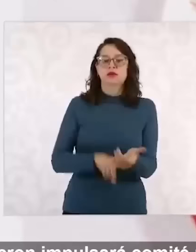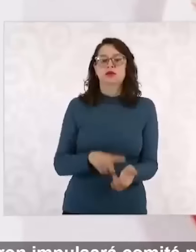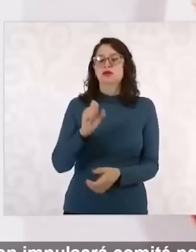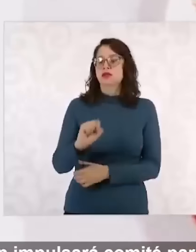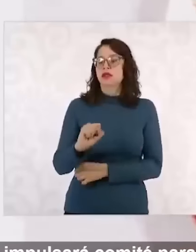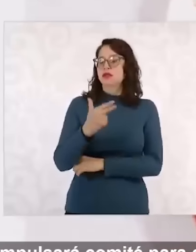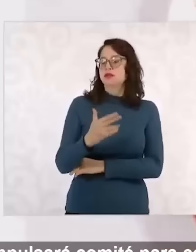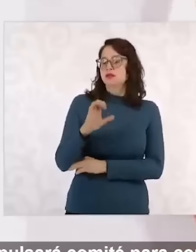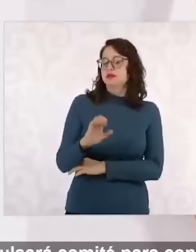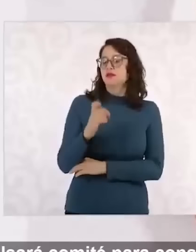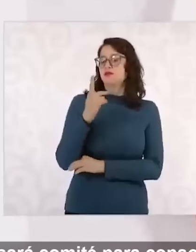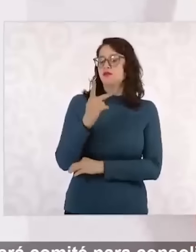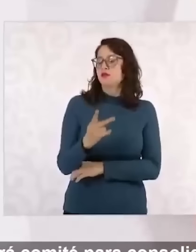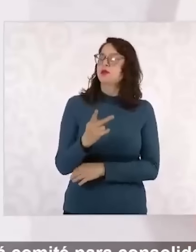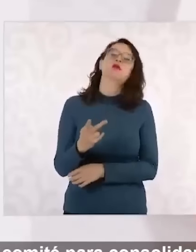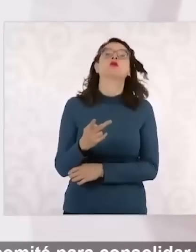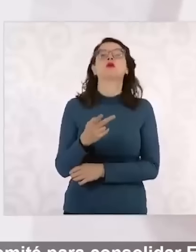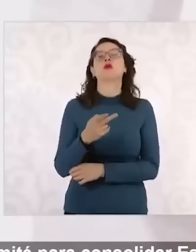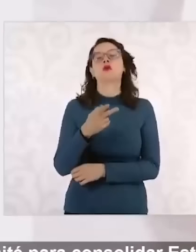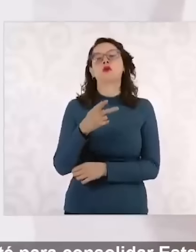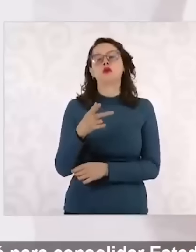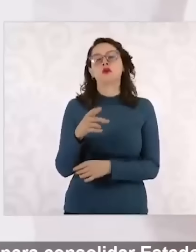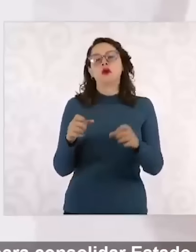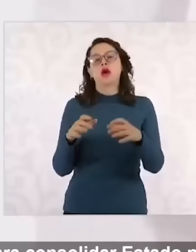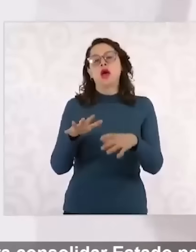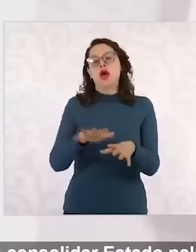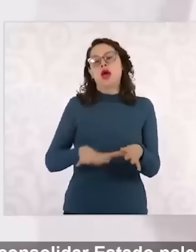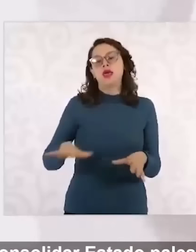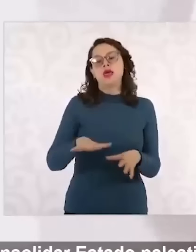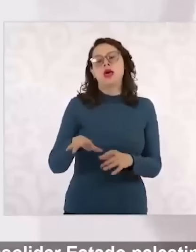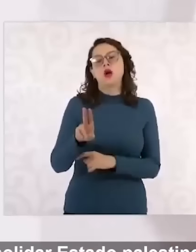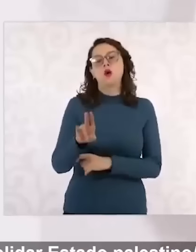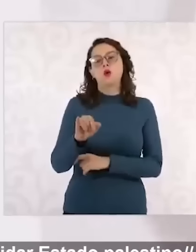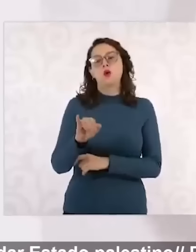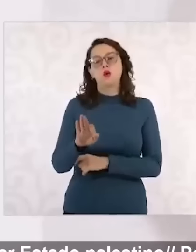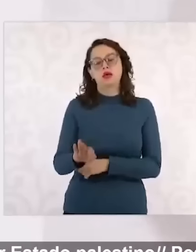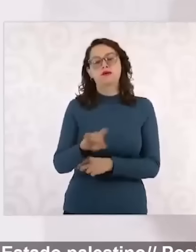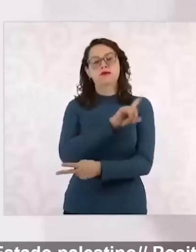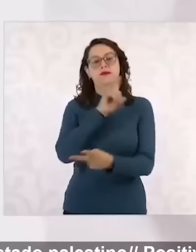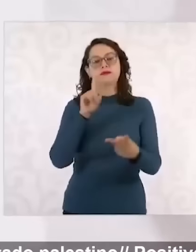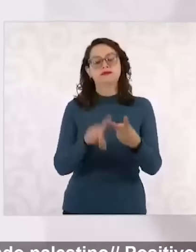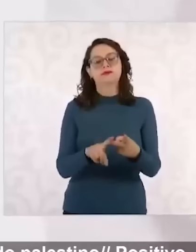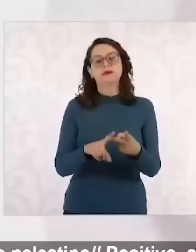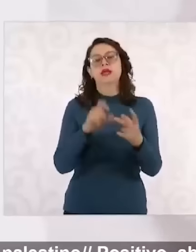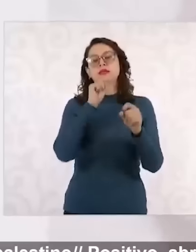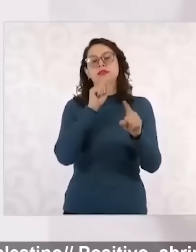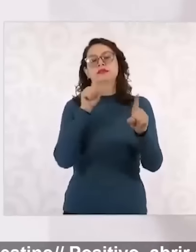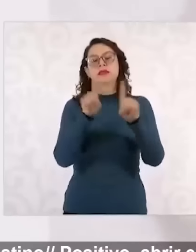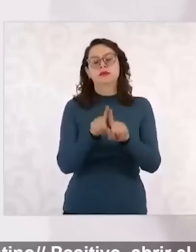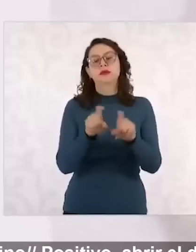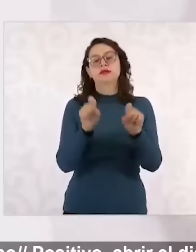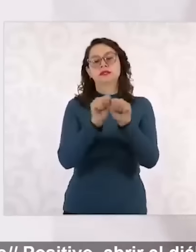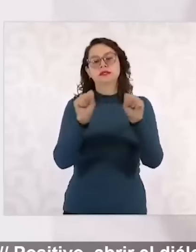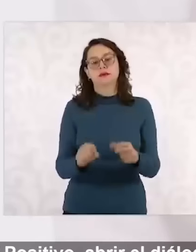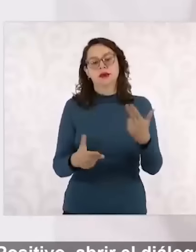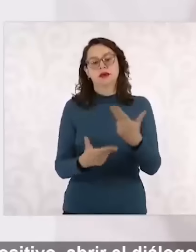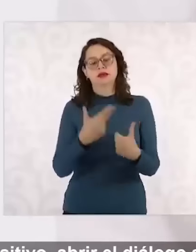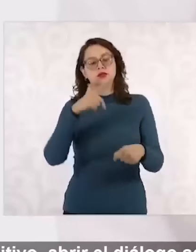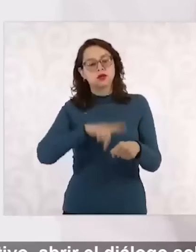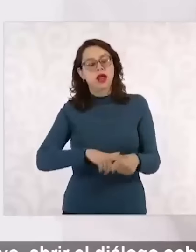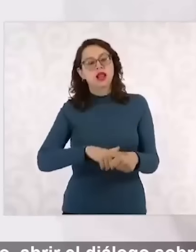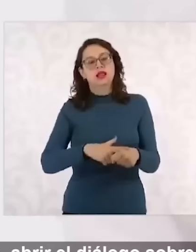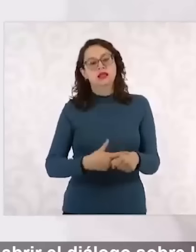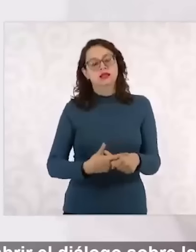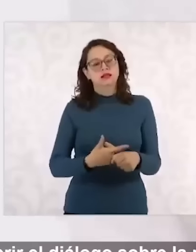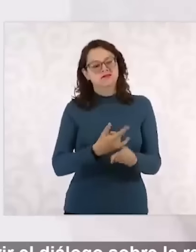y trabajando coordinada con el Gabinete de Seguridad, con el Sistema Nacional de Inteligencia e Investigación,